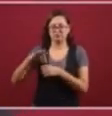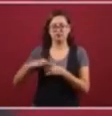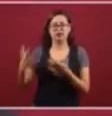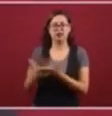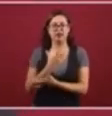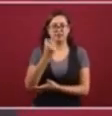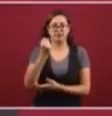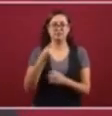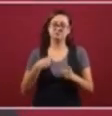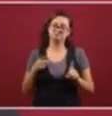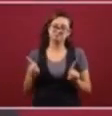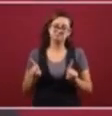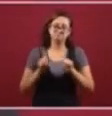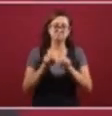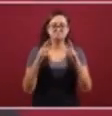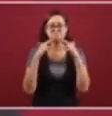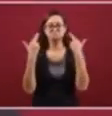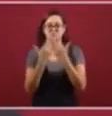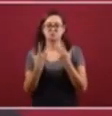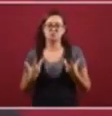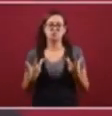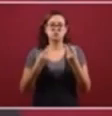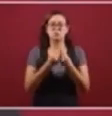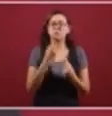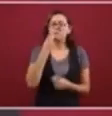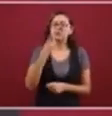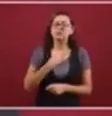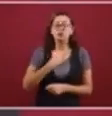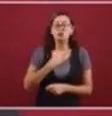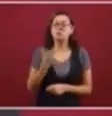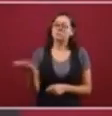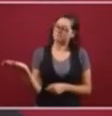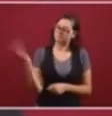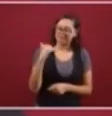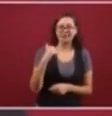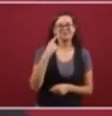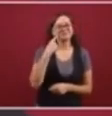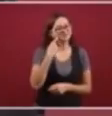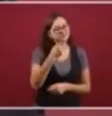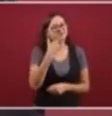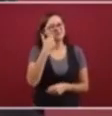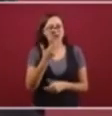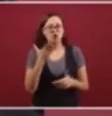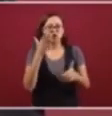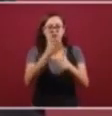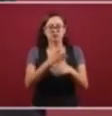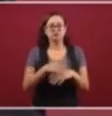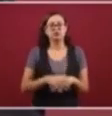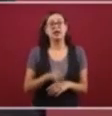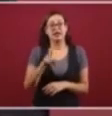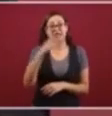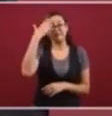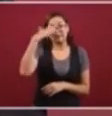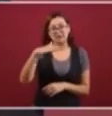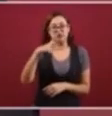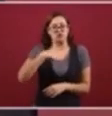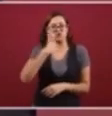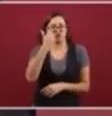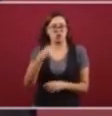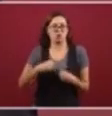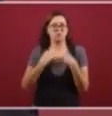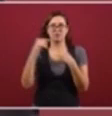me dice: venga, le quiero mostrar. Como él sabía que yo tenía el propósito de vivir